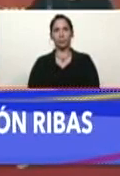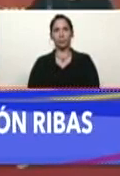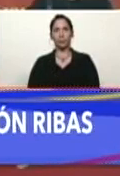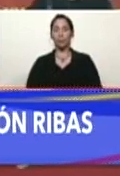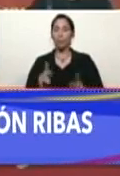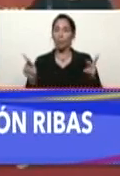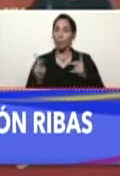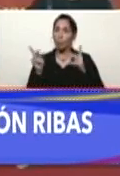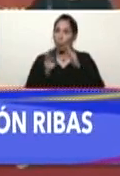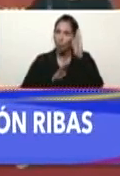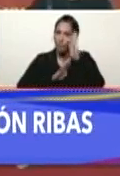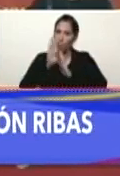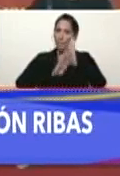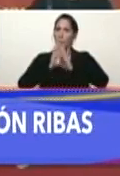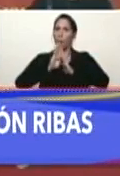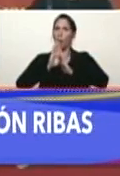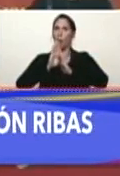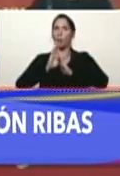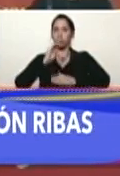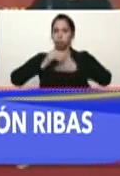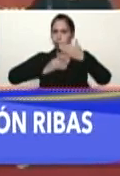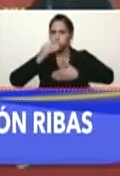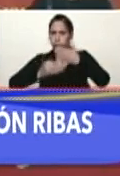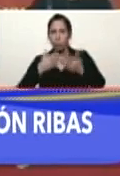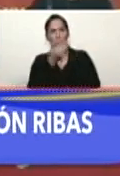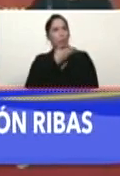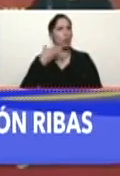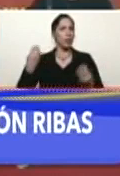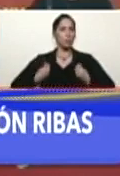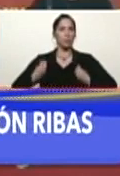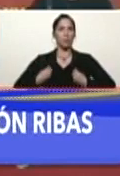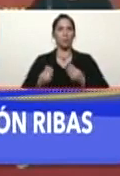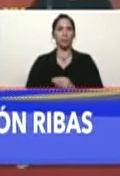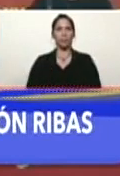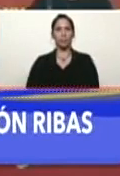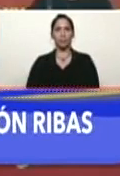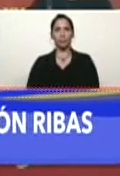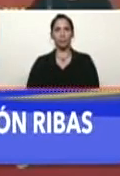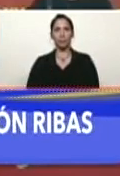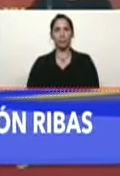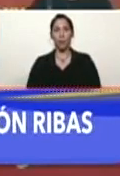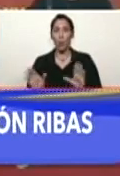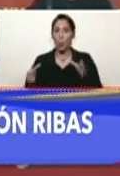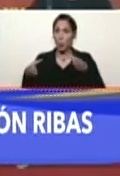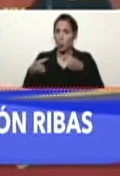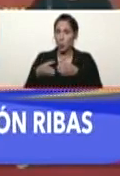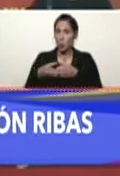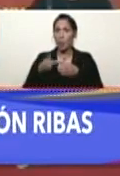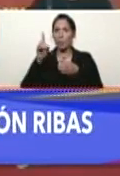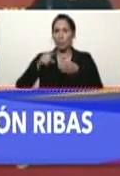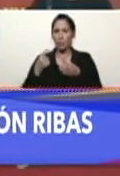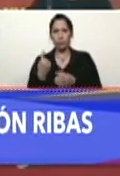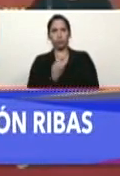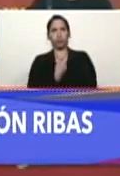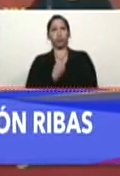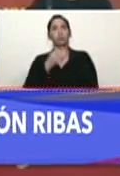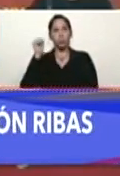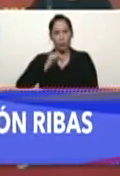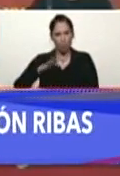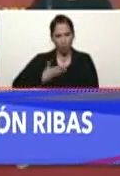prosperar, progresar, mejorar en la vida, en colectivo y en individual, sí se